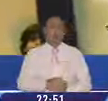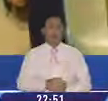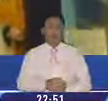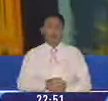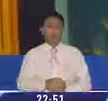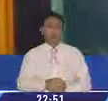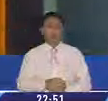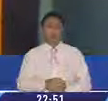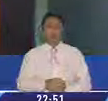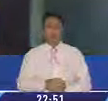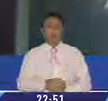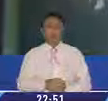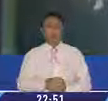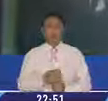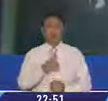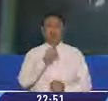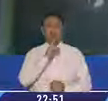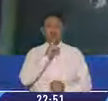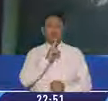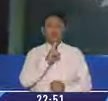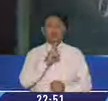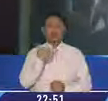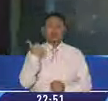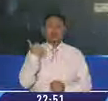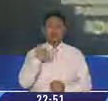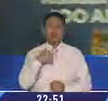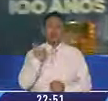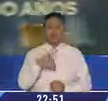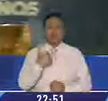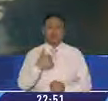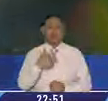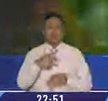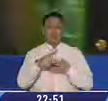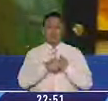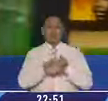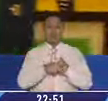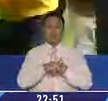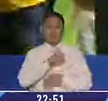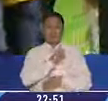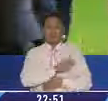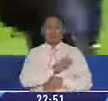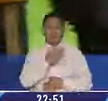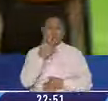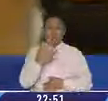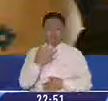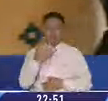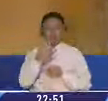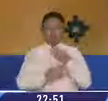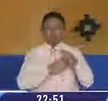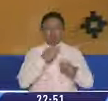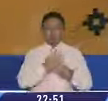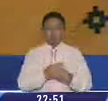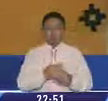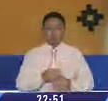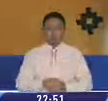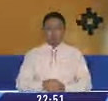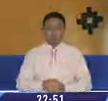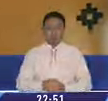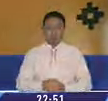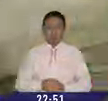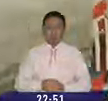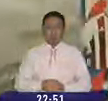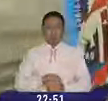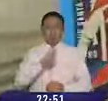idea conjunta entre Uruguay, Argentina, Paraguay y Chile. El Mundial de la Conmebol en